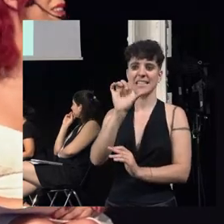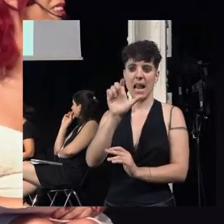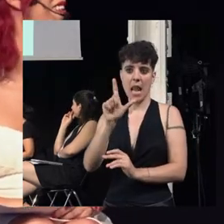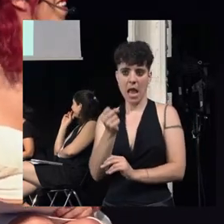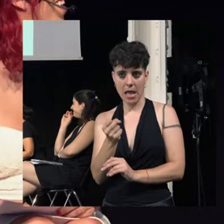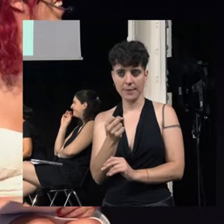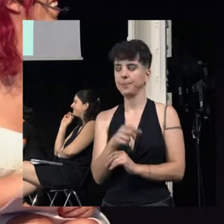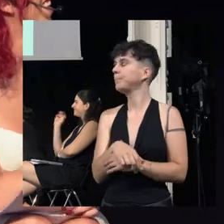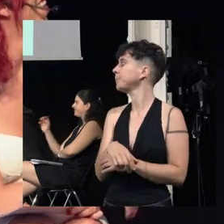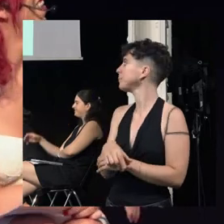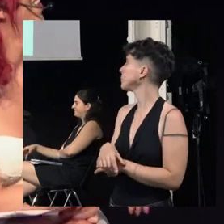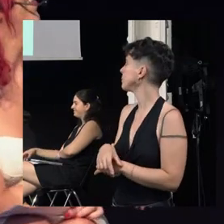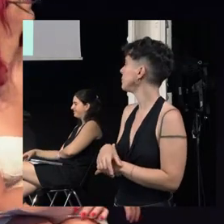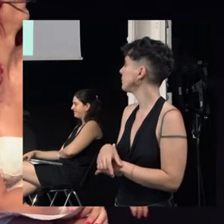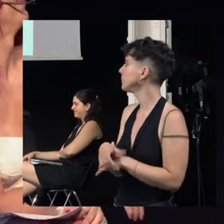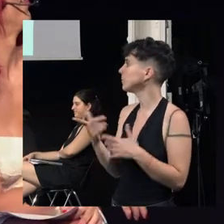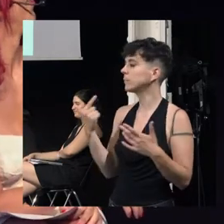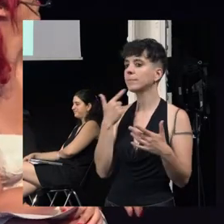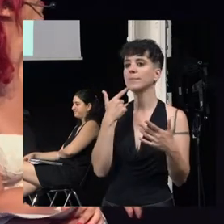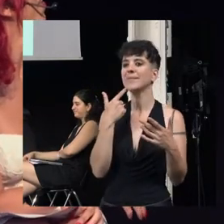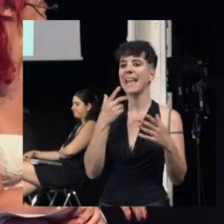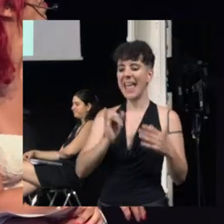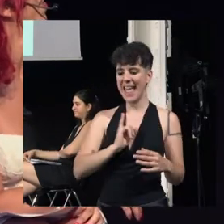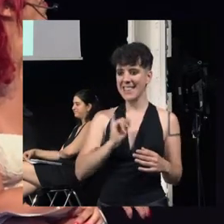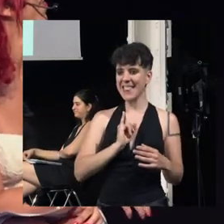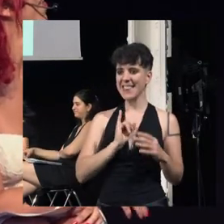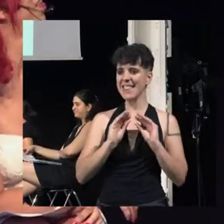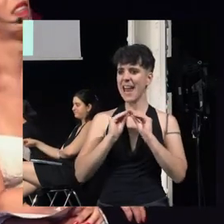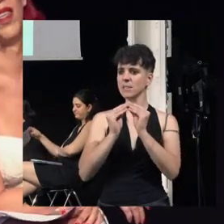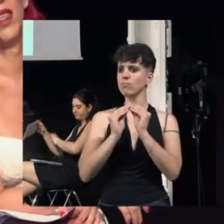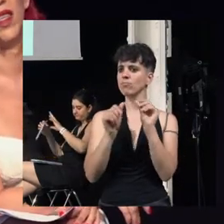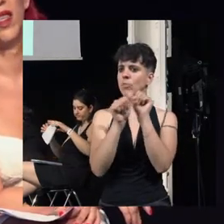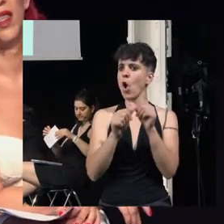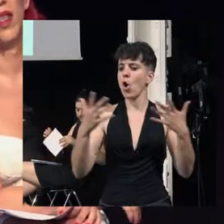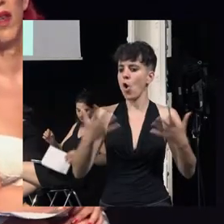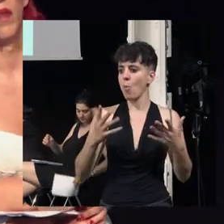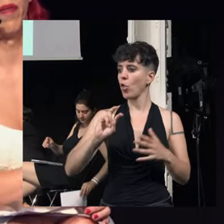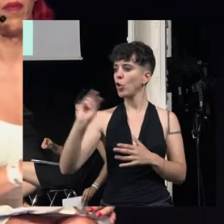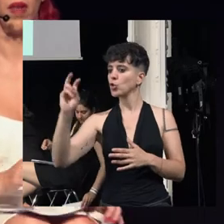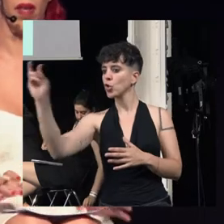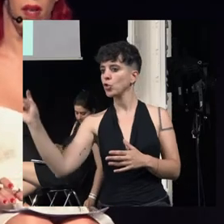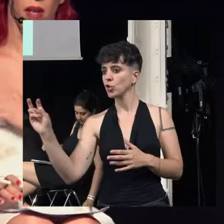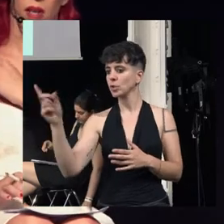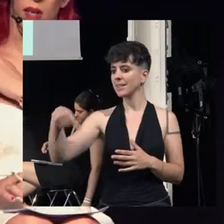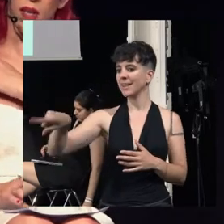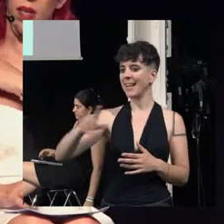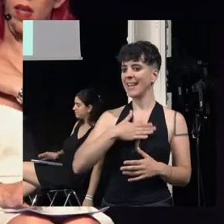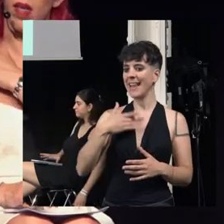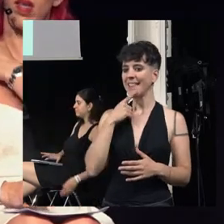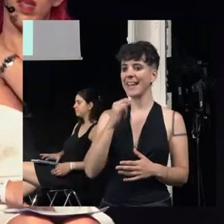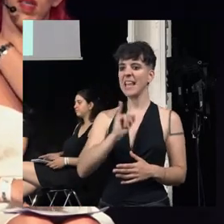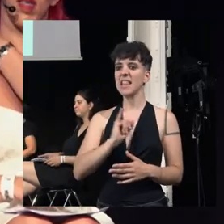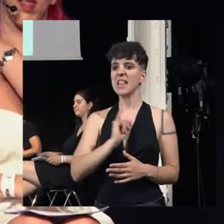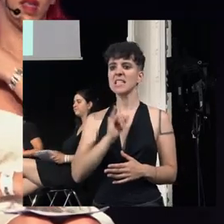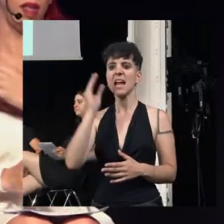Marisela, sobre cómo se configuran las identidades de los otros, en este caso, cómo se configuran las identidades de las